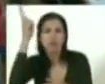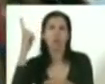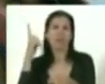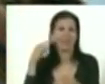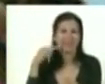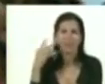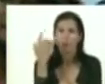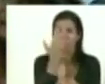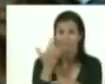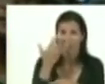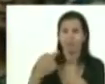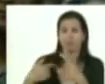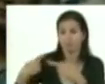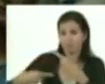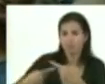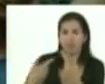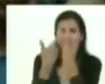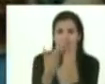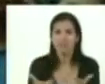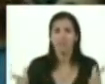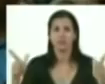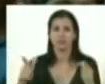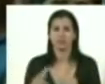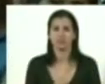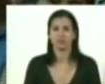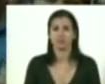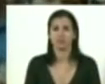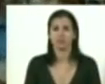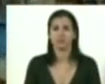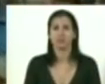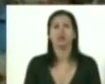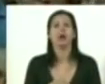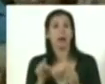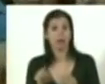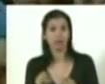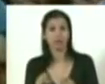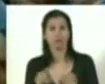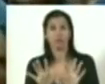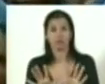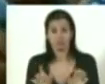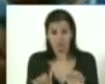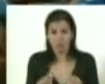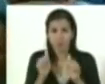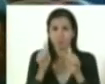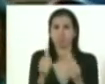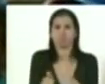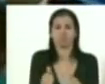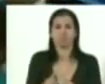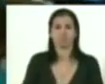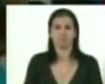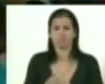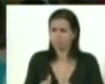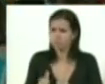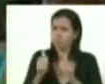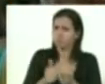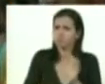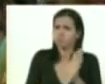negros, libres, y fue el punto de partida,